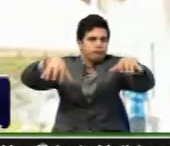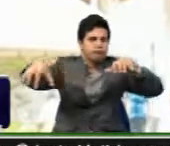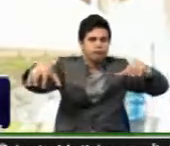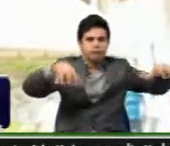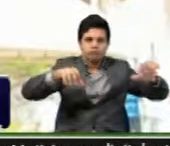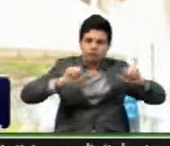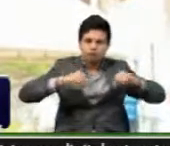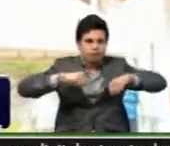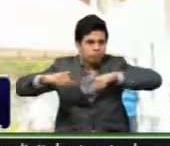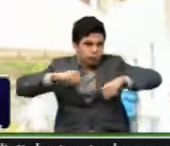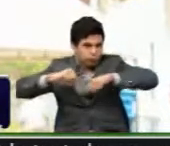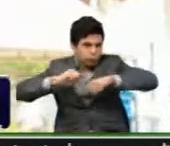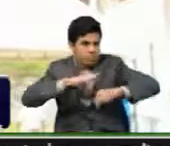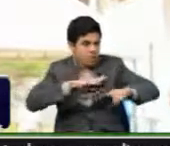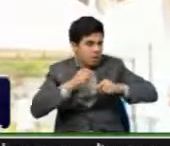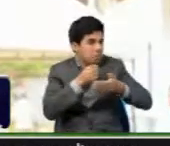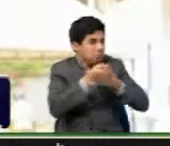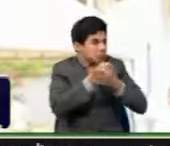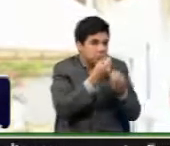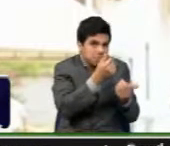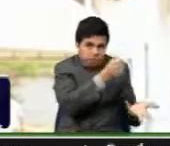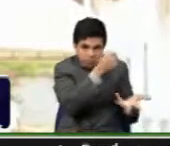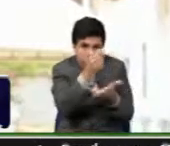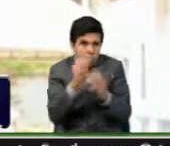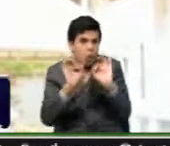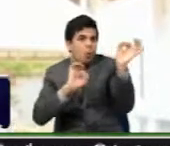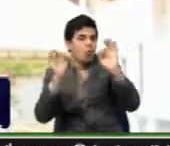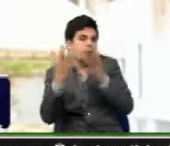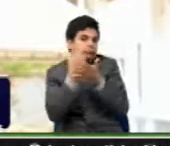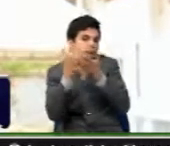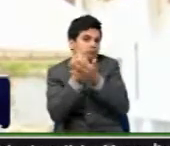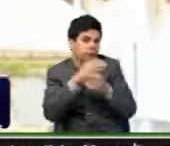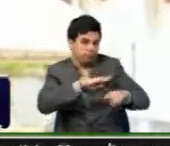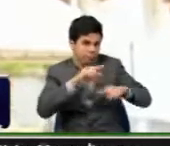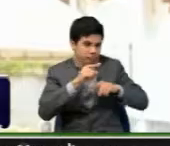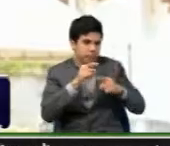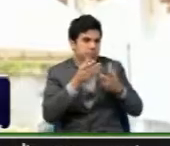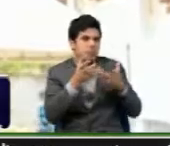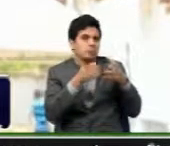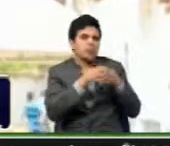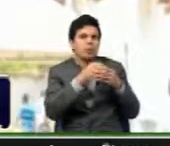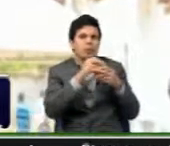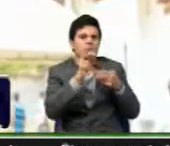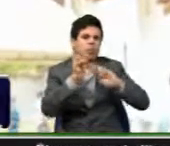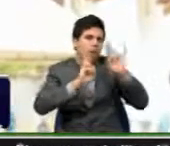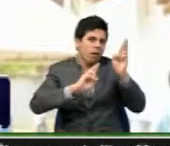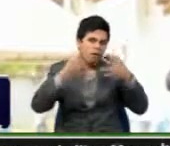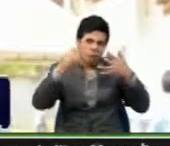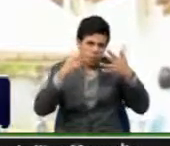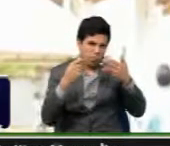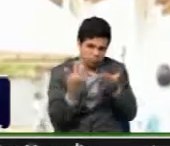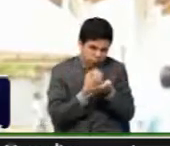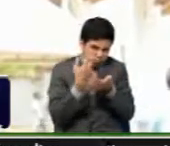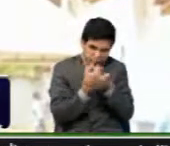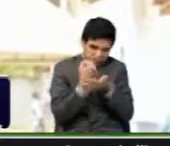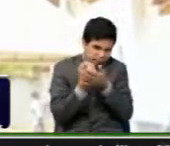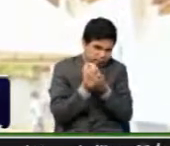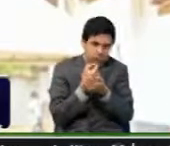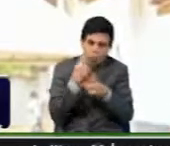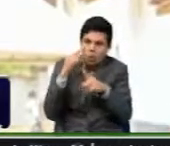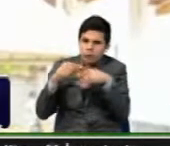ya sean gestionados por parte de la alcaldía o por parte de ingresos que le llegan a la alcaldía por parte de juegos de azar o todos los recursos que tienen en